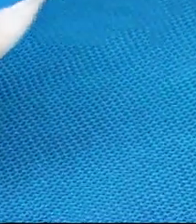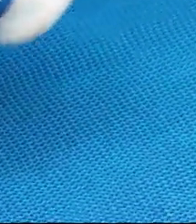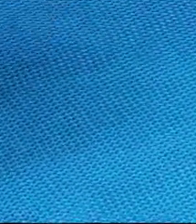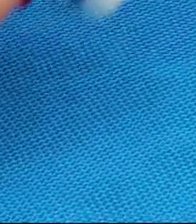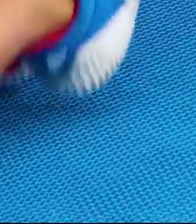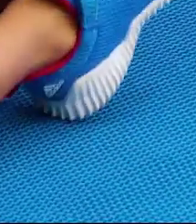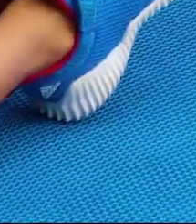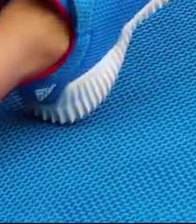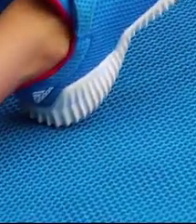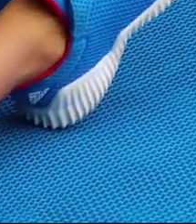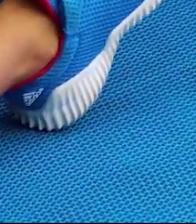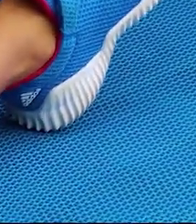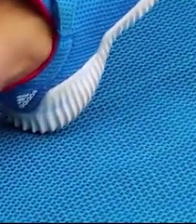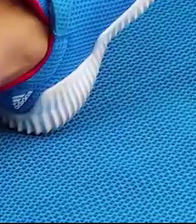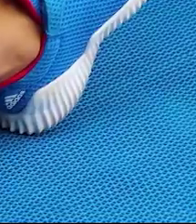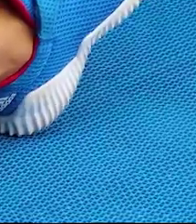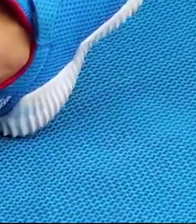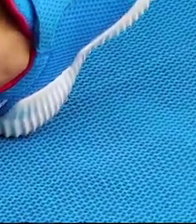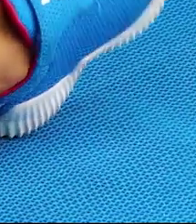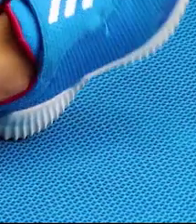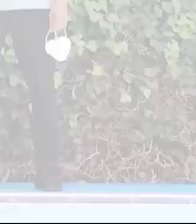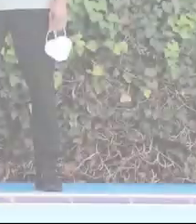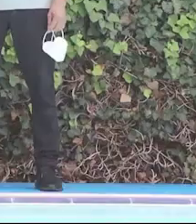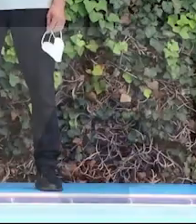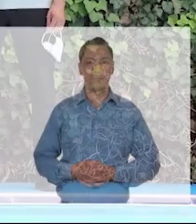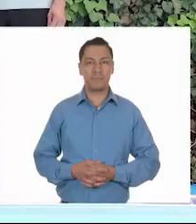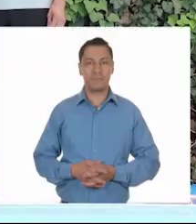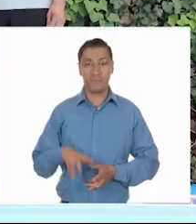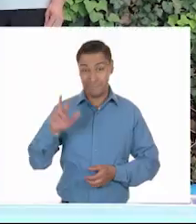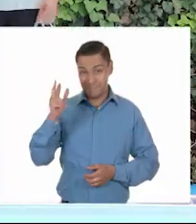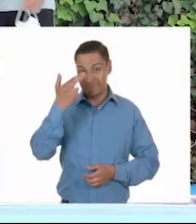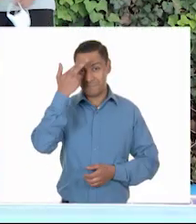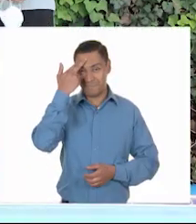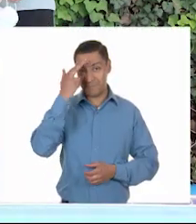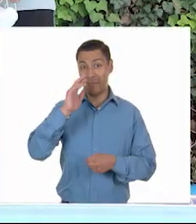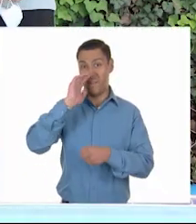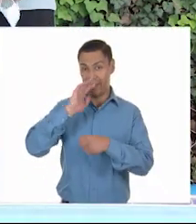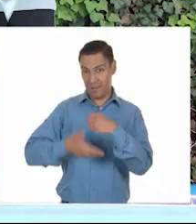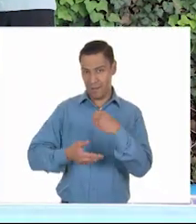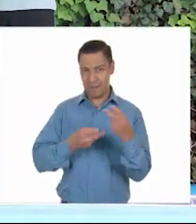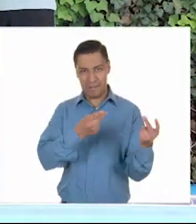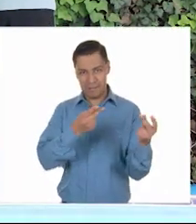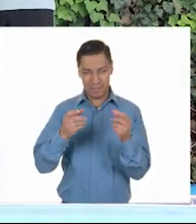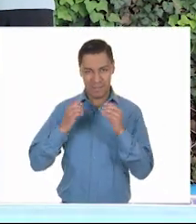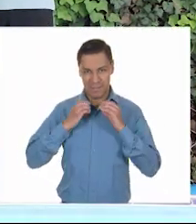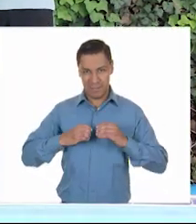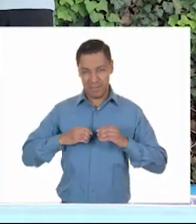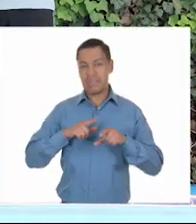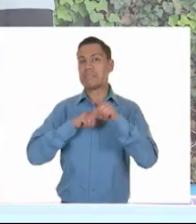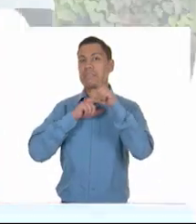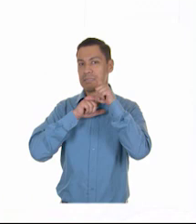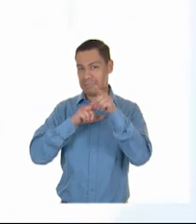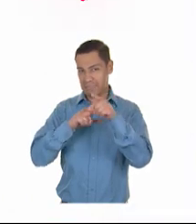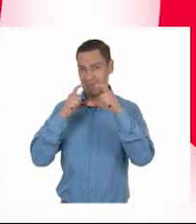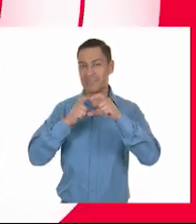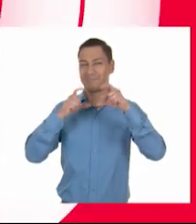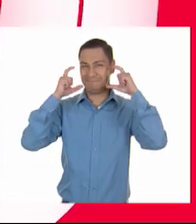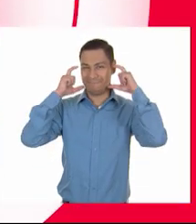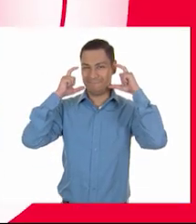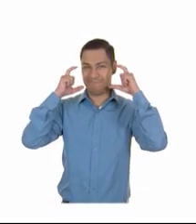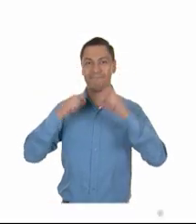Tres. Muy bien, Jair. Bien hecho. Recuerda, al terminar la activación, no olvides la protección.